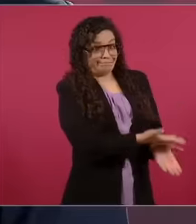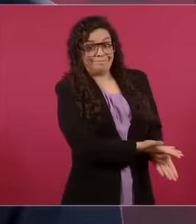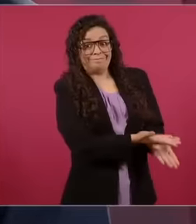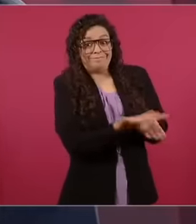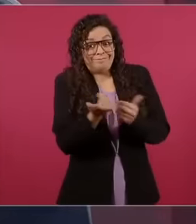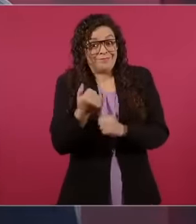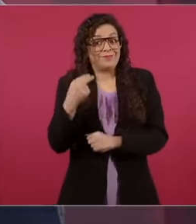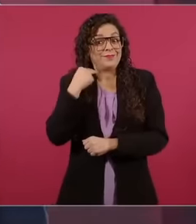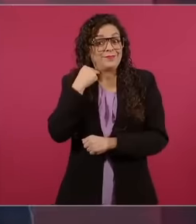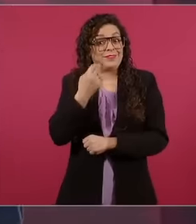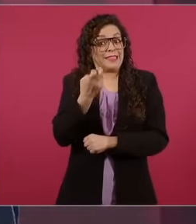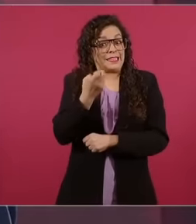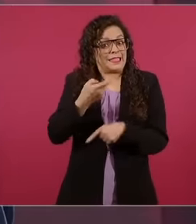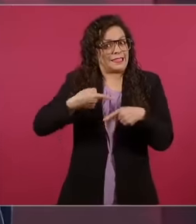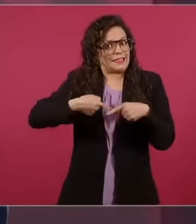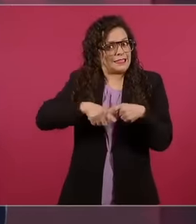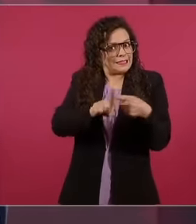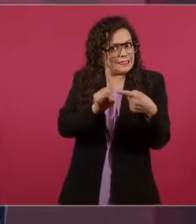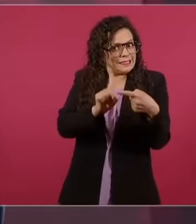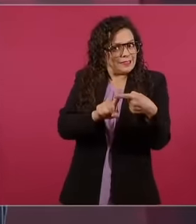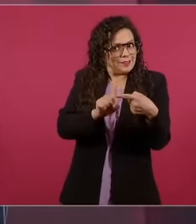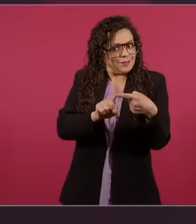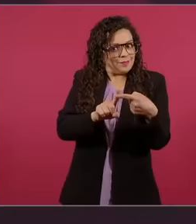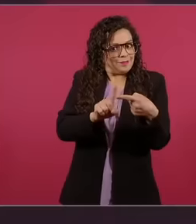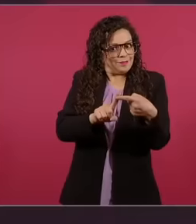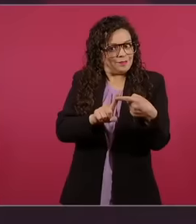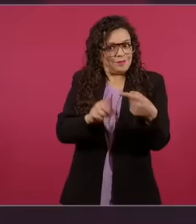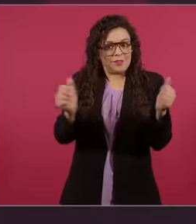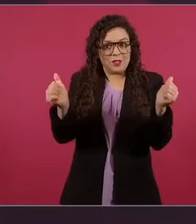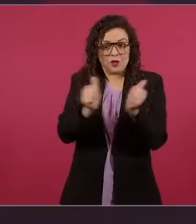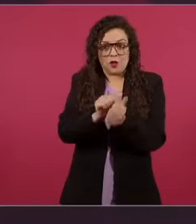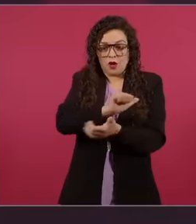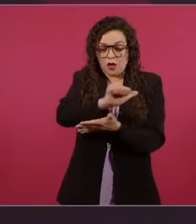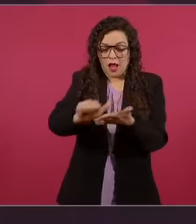Paso uno, ¿no? Acta notarial.